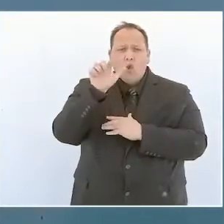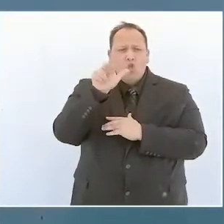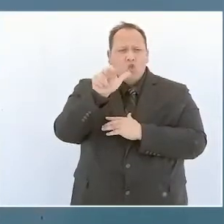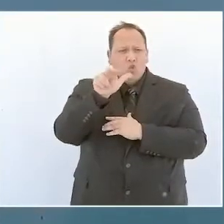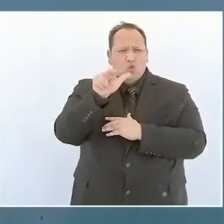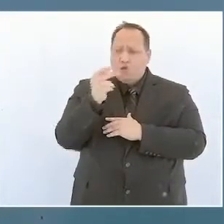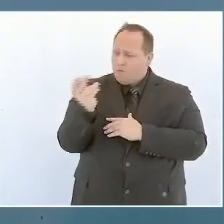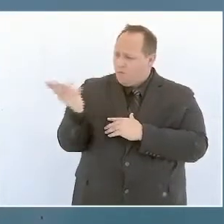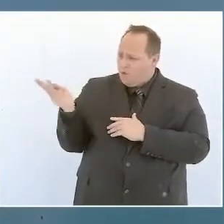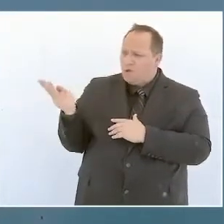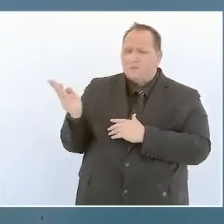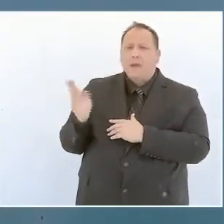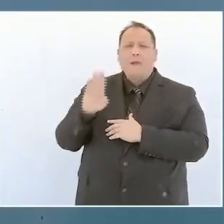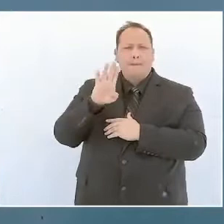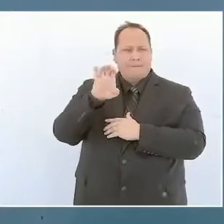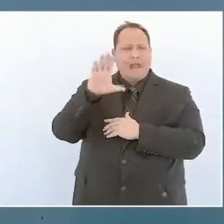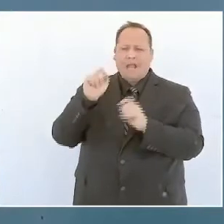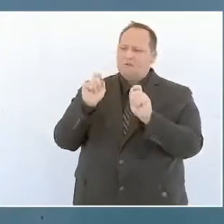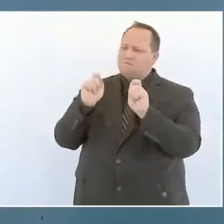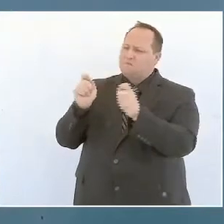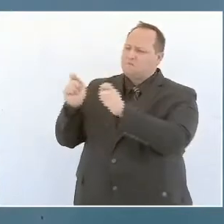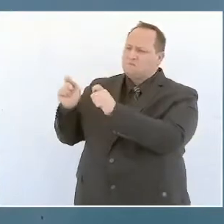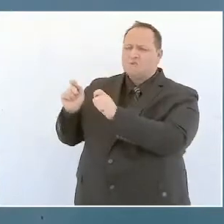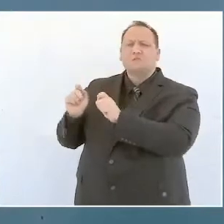1,418 que tienen beca,